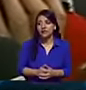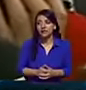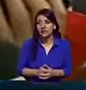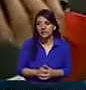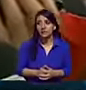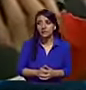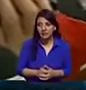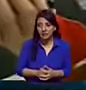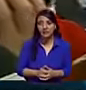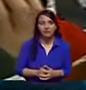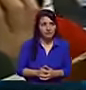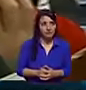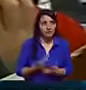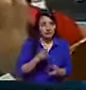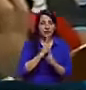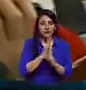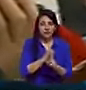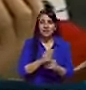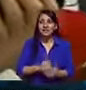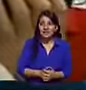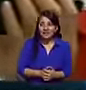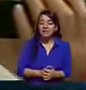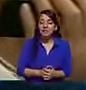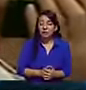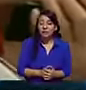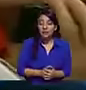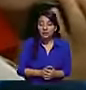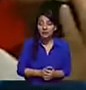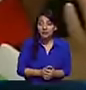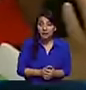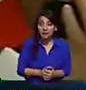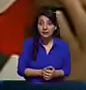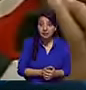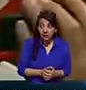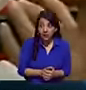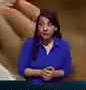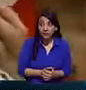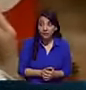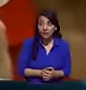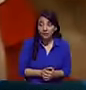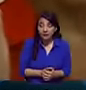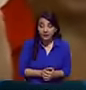tarde esperando los resultados. Familia con familia, en el centro de convención.